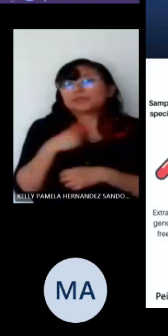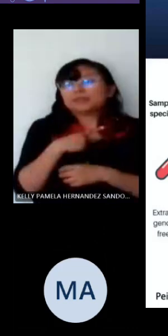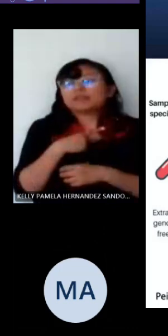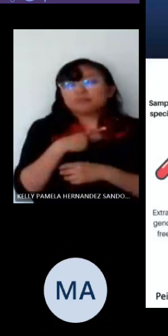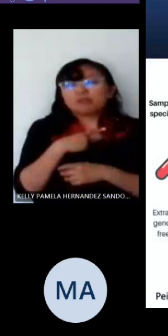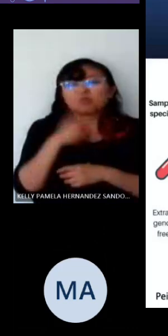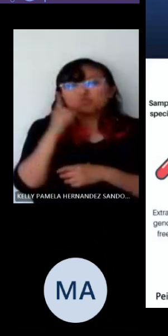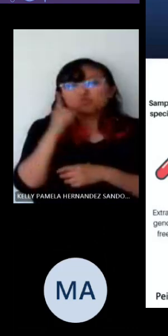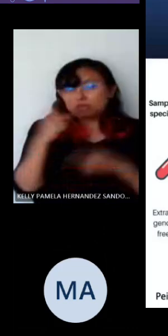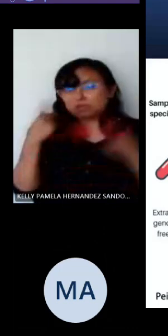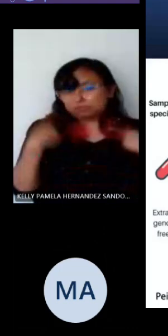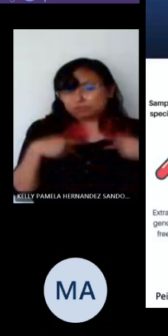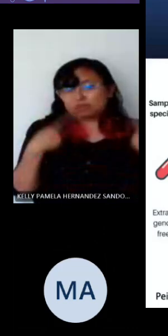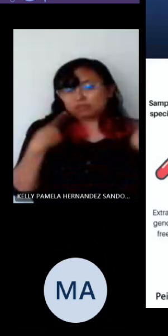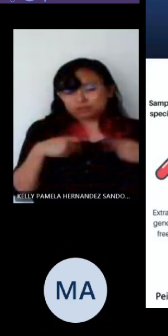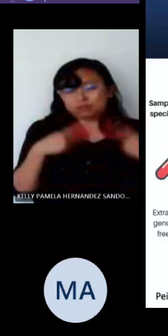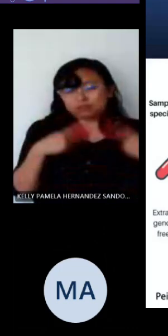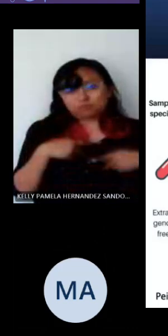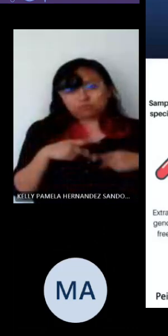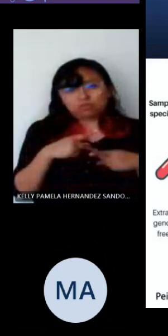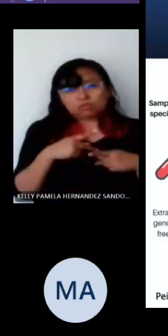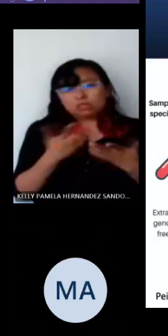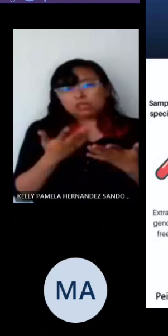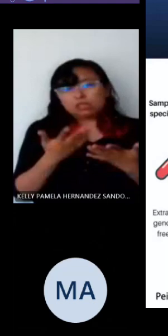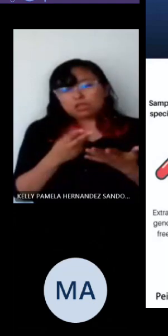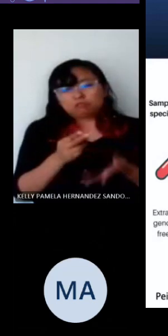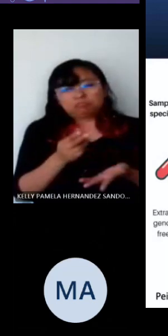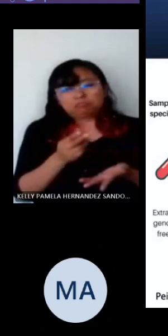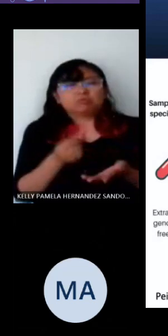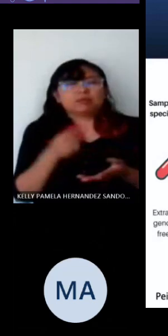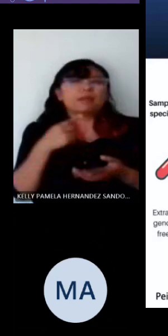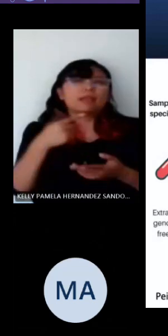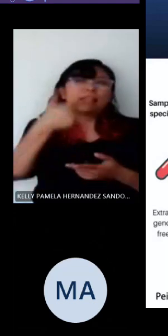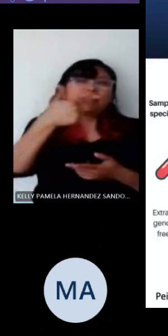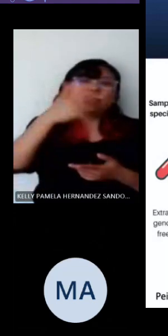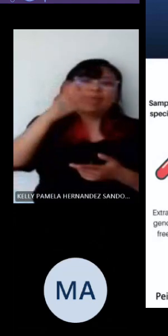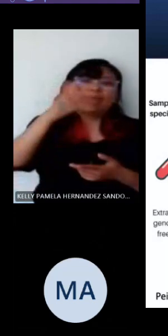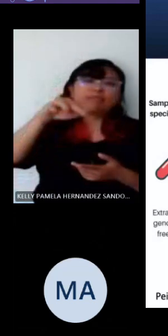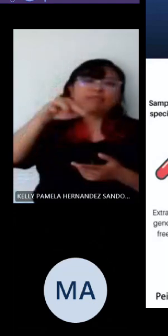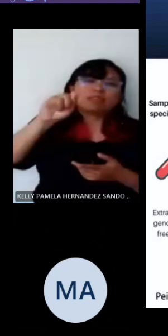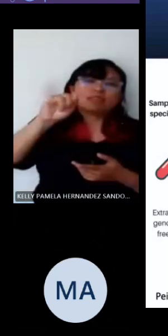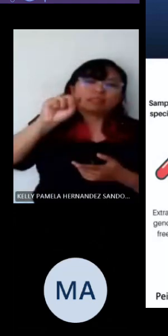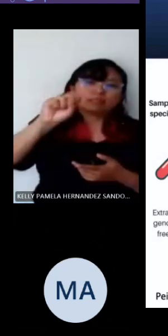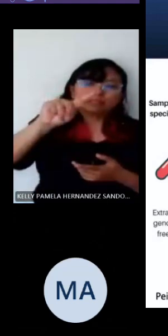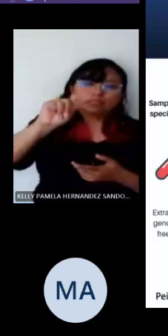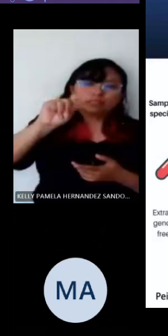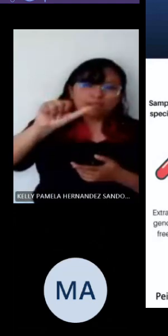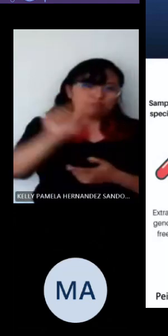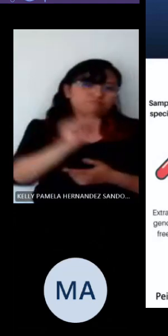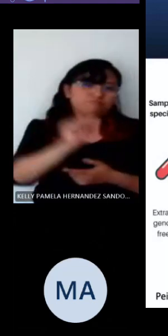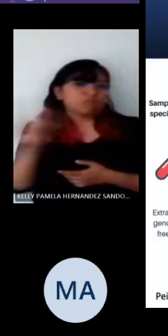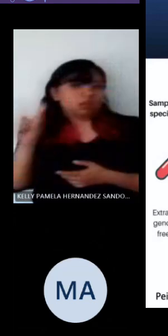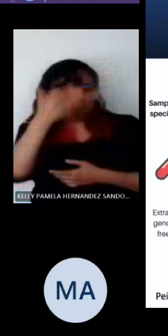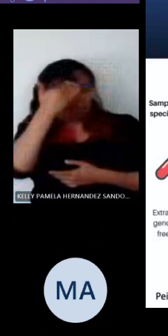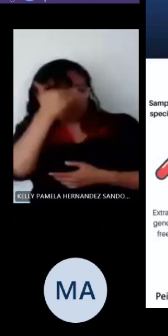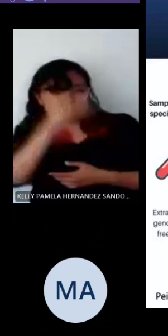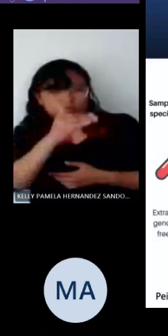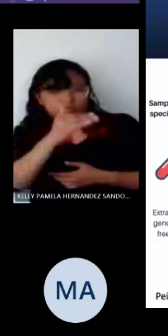un, pues idealmente por un genetista. Muchas veces no en todos lados podemos tener acceso a